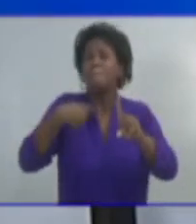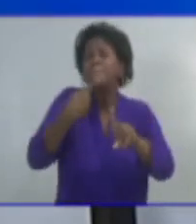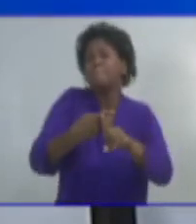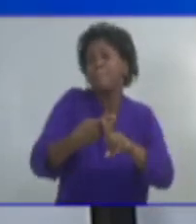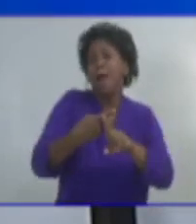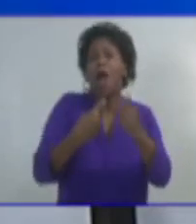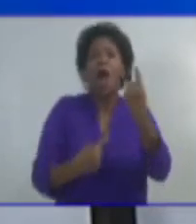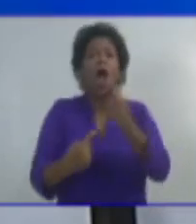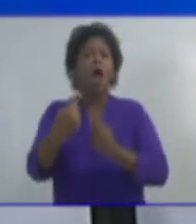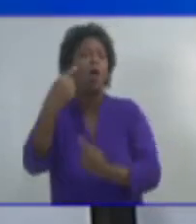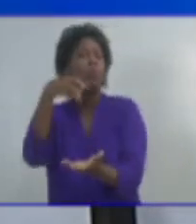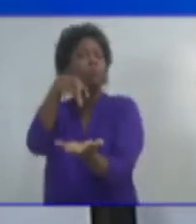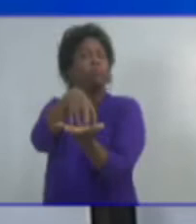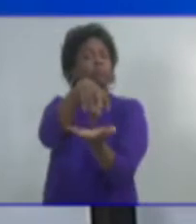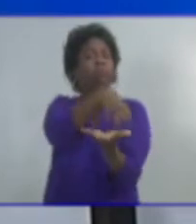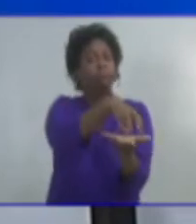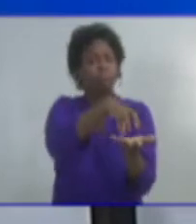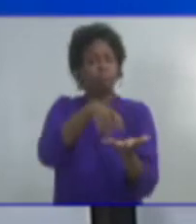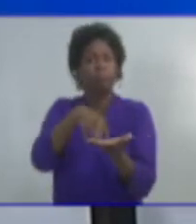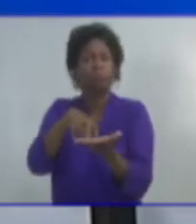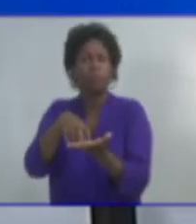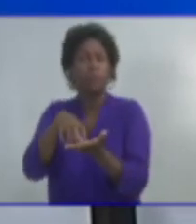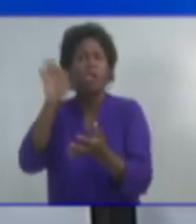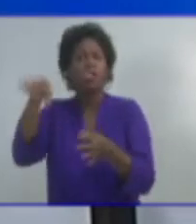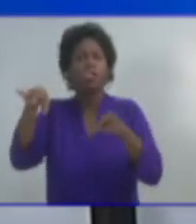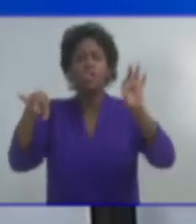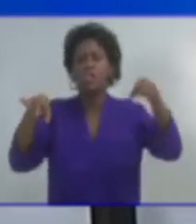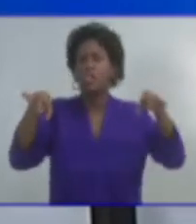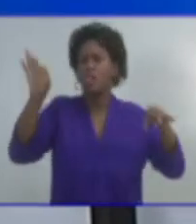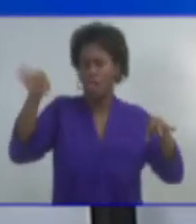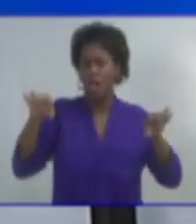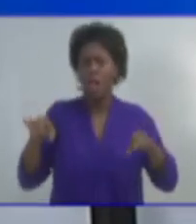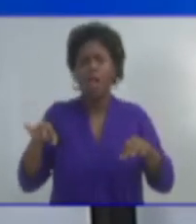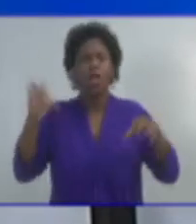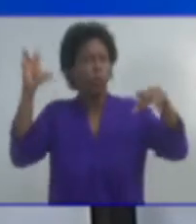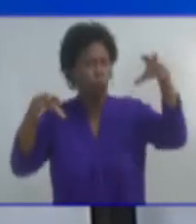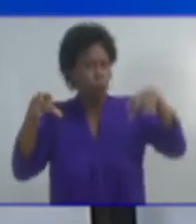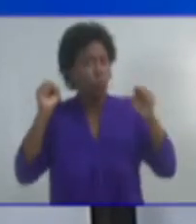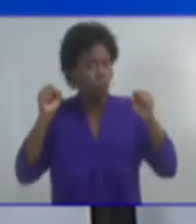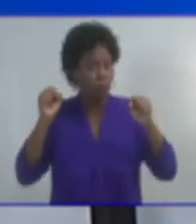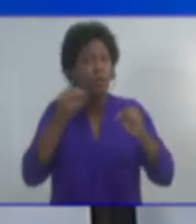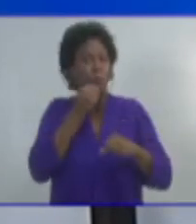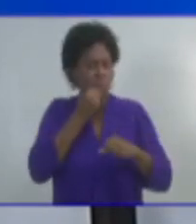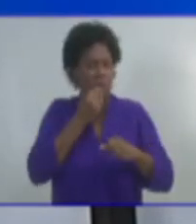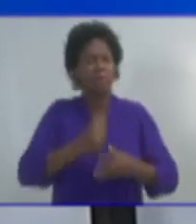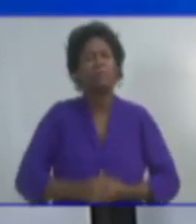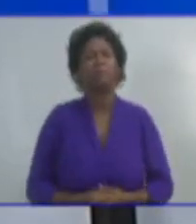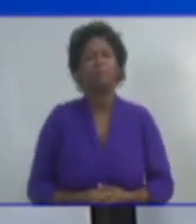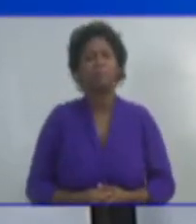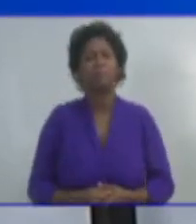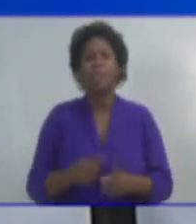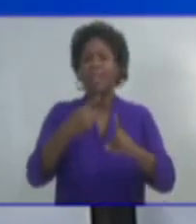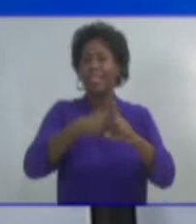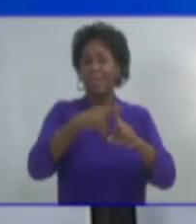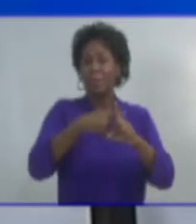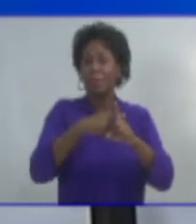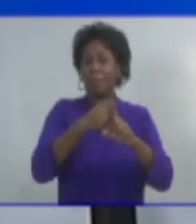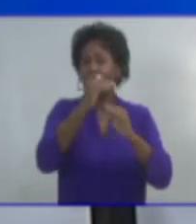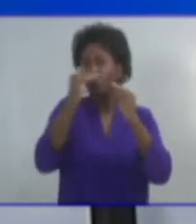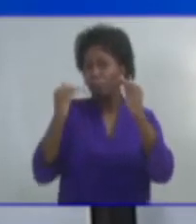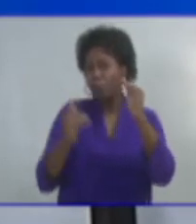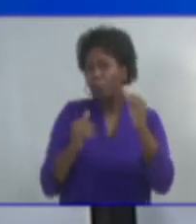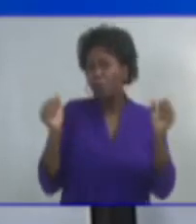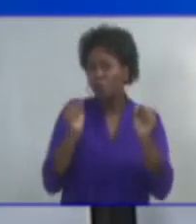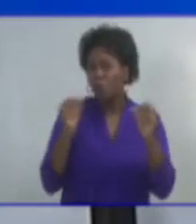algunas localidades donde pueden ocurrir aislados chubascos y lluvias. Las temperaturas mínimas en la madrugada estarán entre